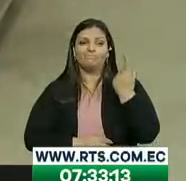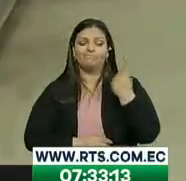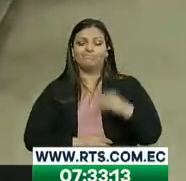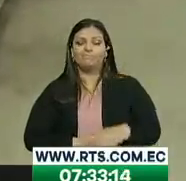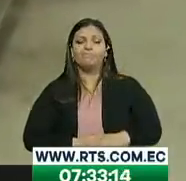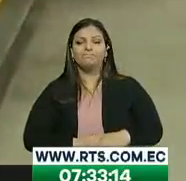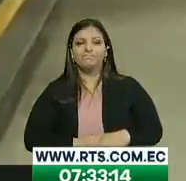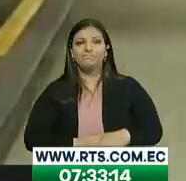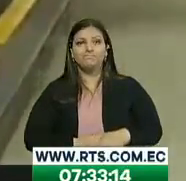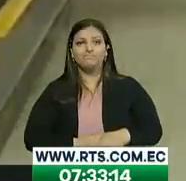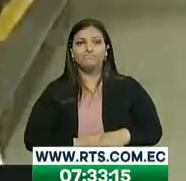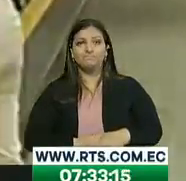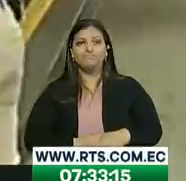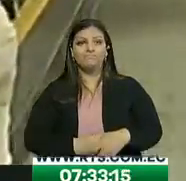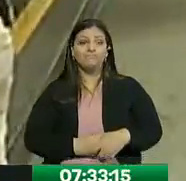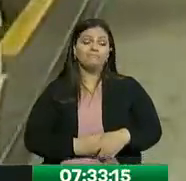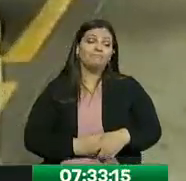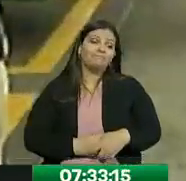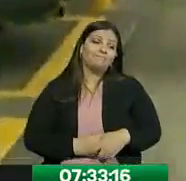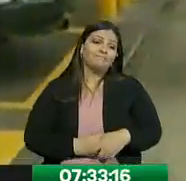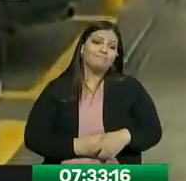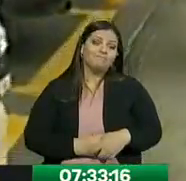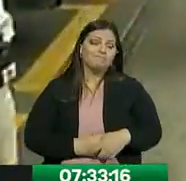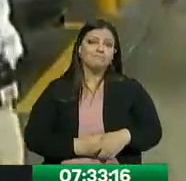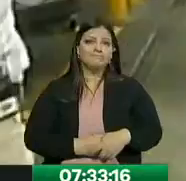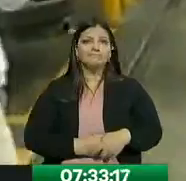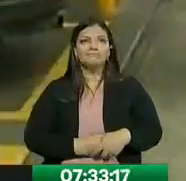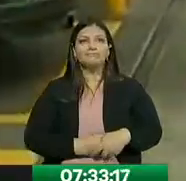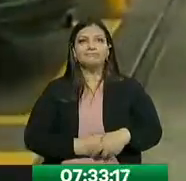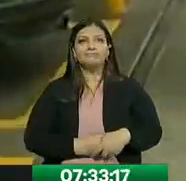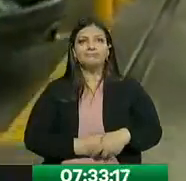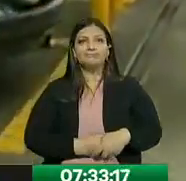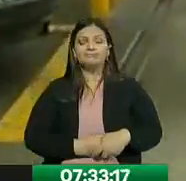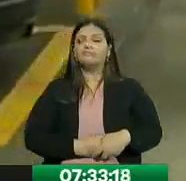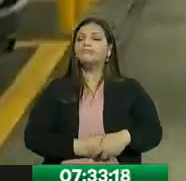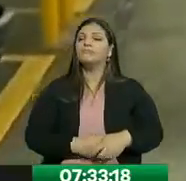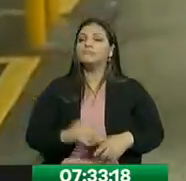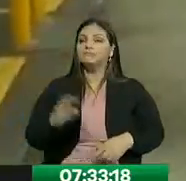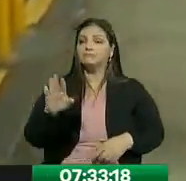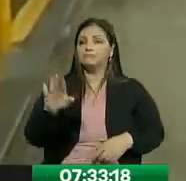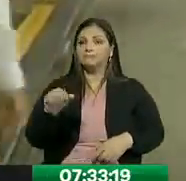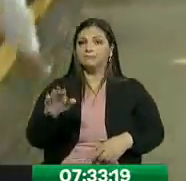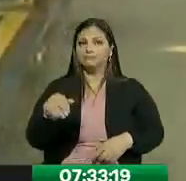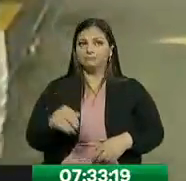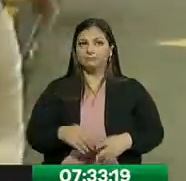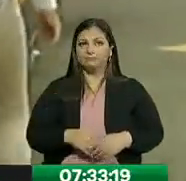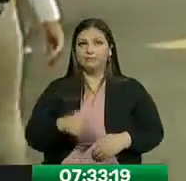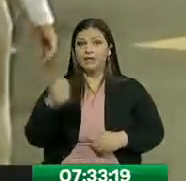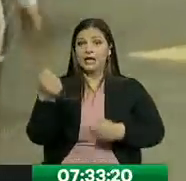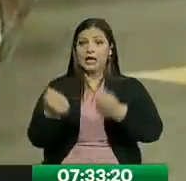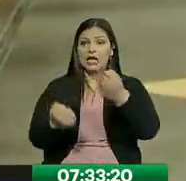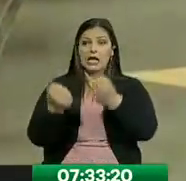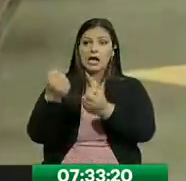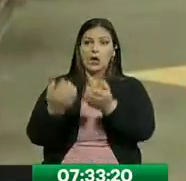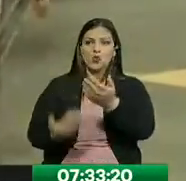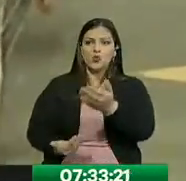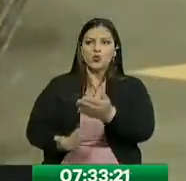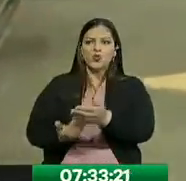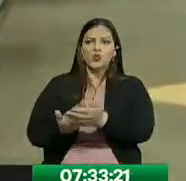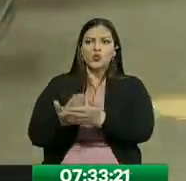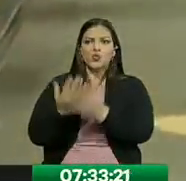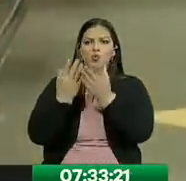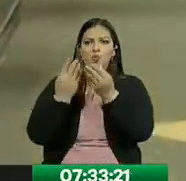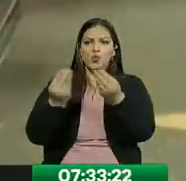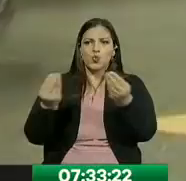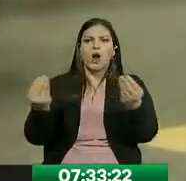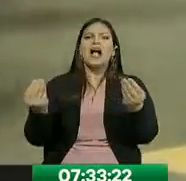de los productos o si son carrera de las carreras. Acá hay otro carro, acá hay un carro nuevo. De ley está tanqueando con súper,